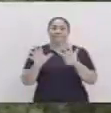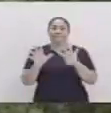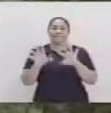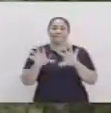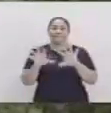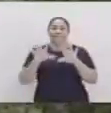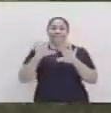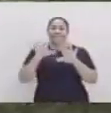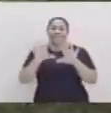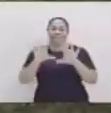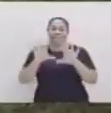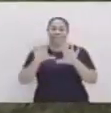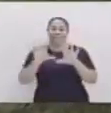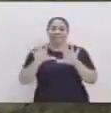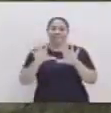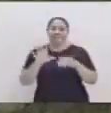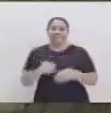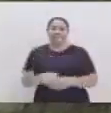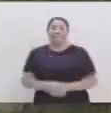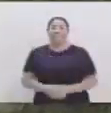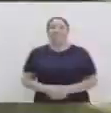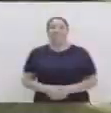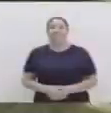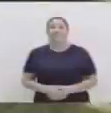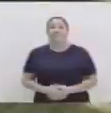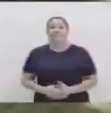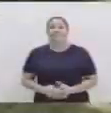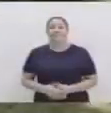8, 9, 10.